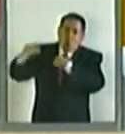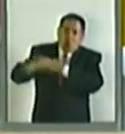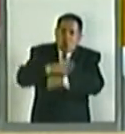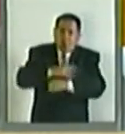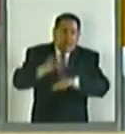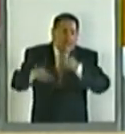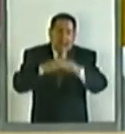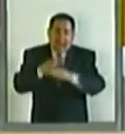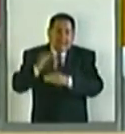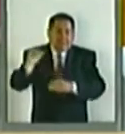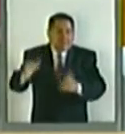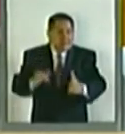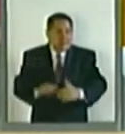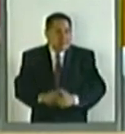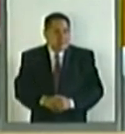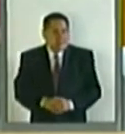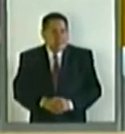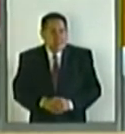realidad mundial.